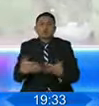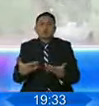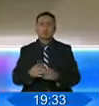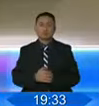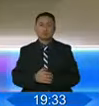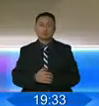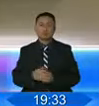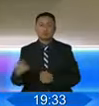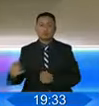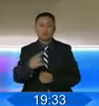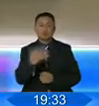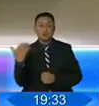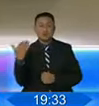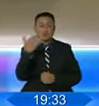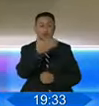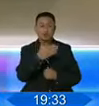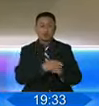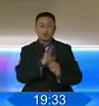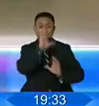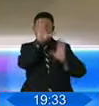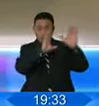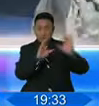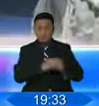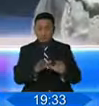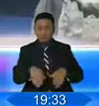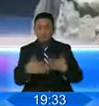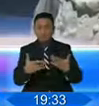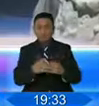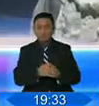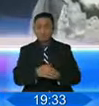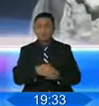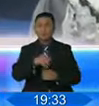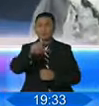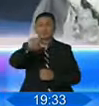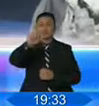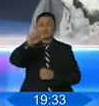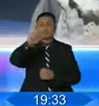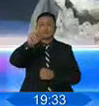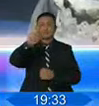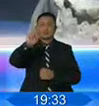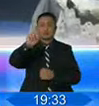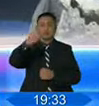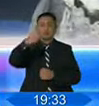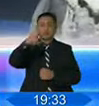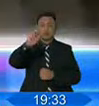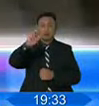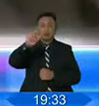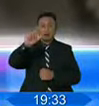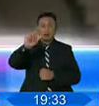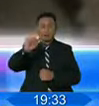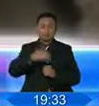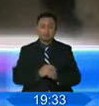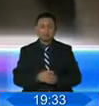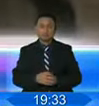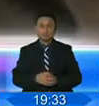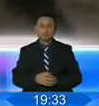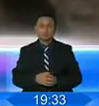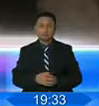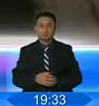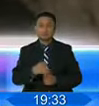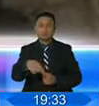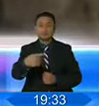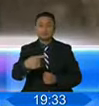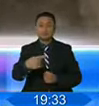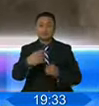debe acudir a las instalaciones del museo, ubicado en la Ladrón de Guevara, E11-253 y Andalucía, frente